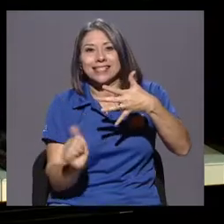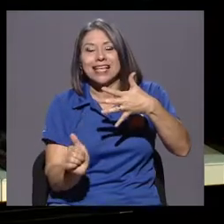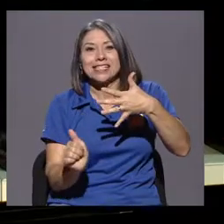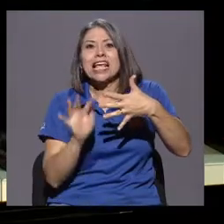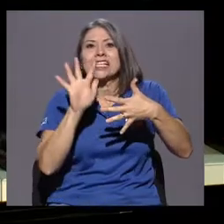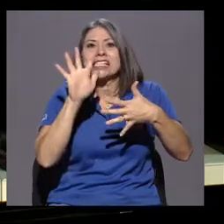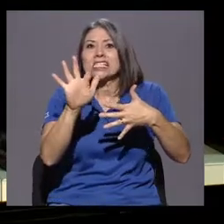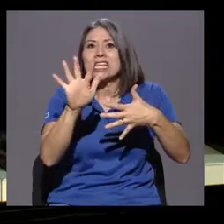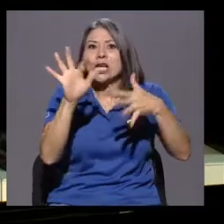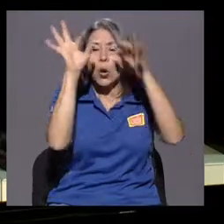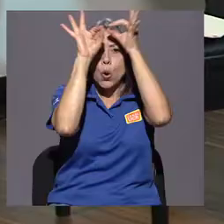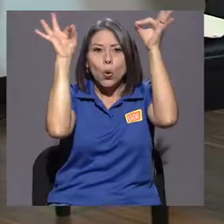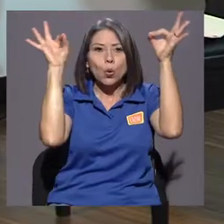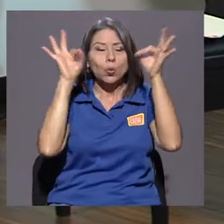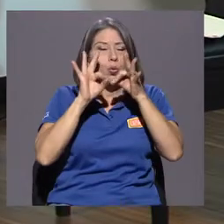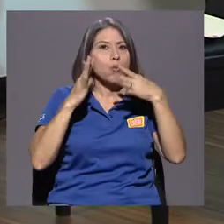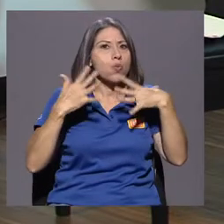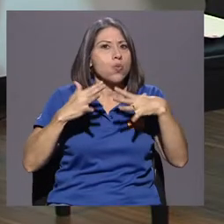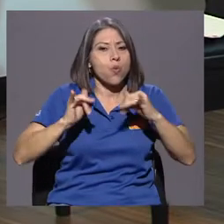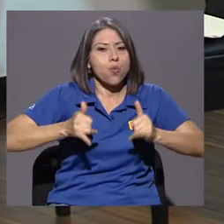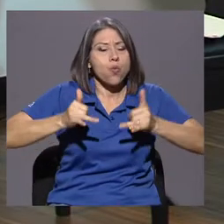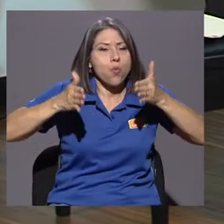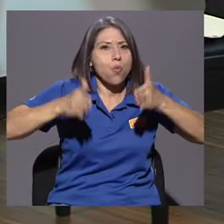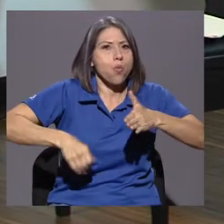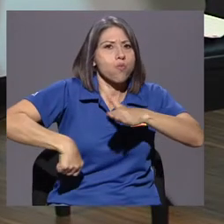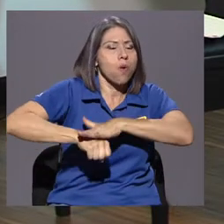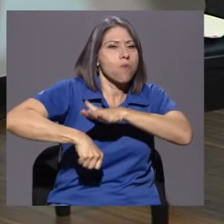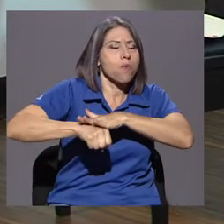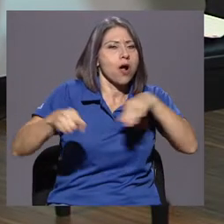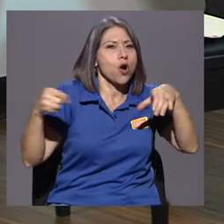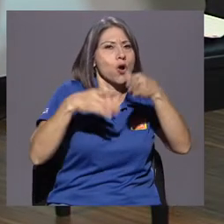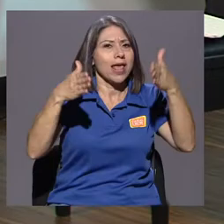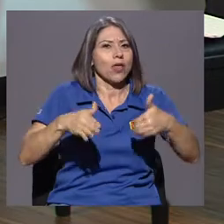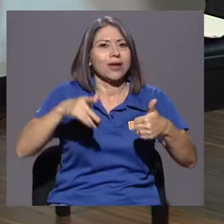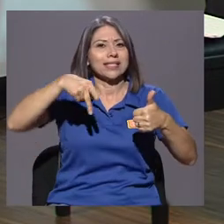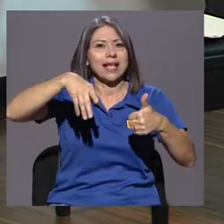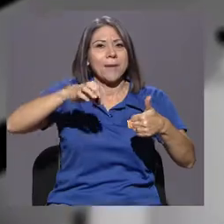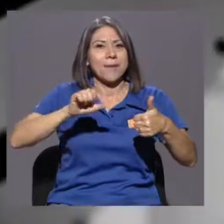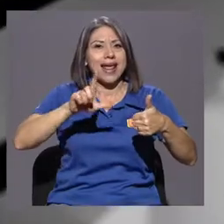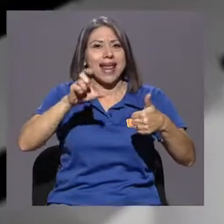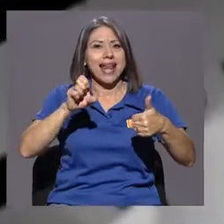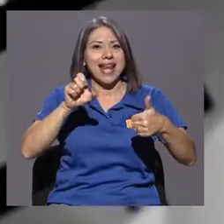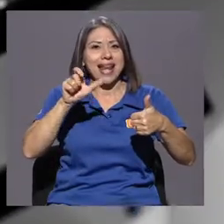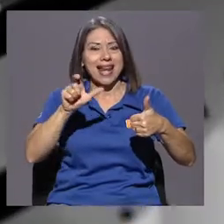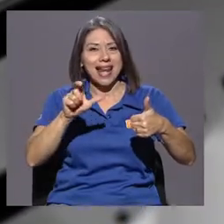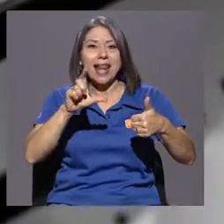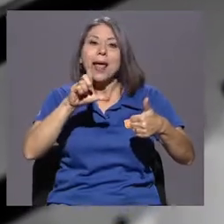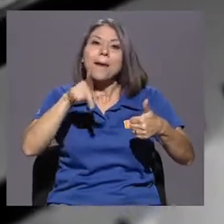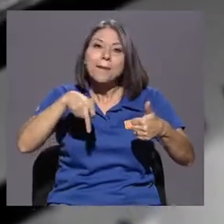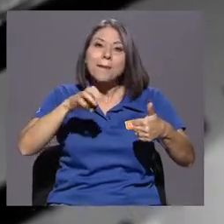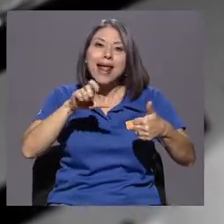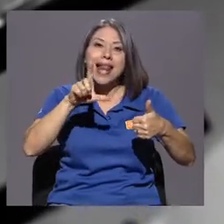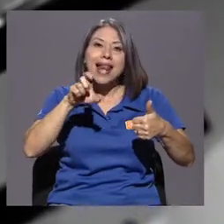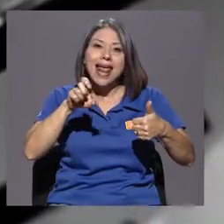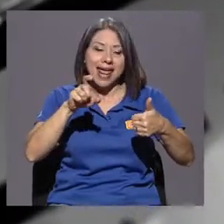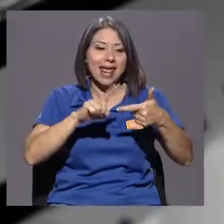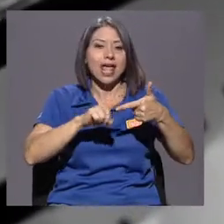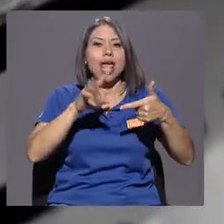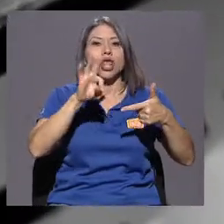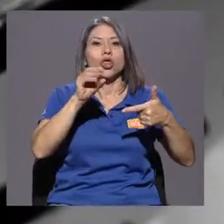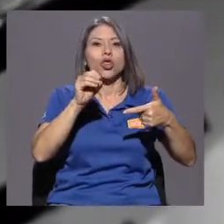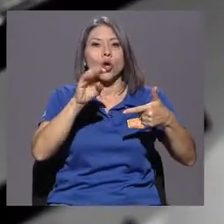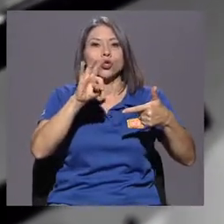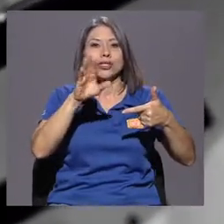cinco volantes de creación y goleadores se harán un pele 10 en el santos cruzeiro 10 tostado 10 en el